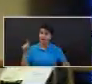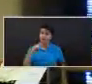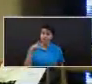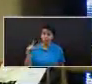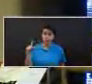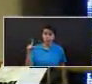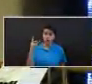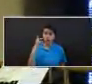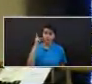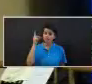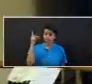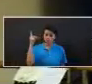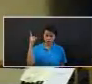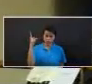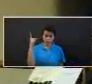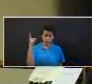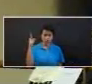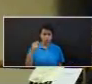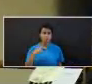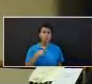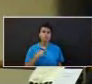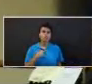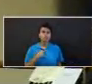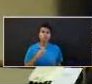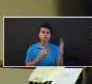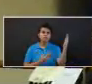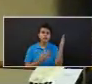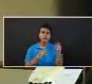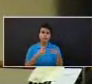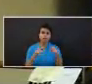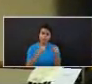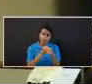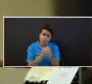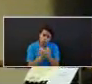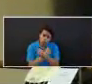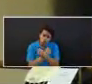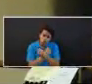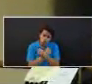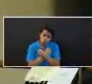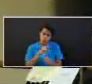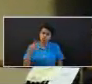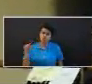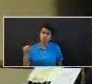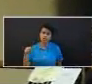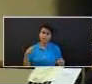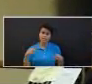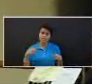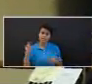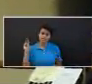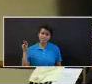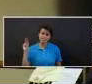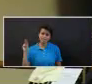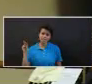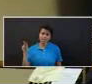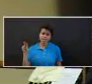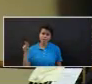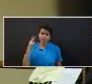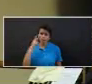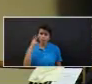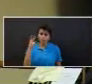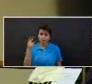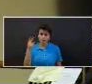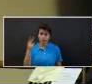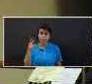Señor, yo te serví por amor. No es necesario, mire, la gente, seguro